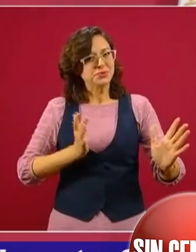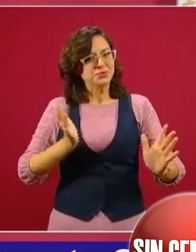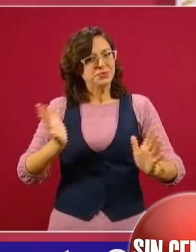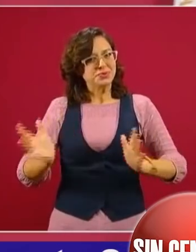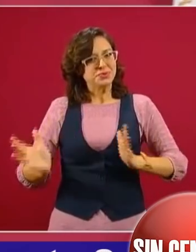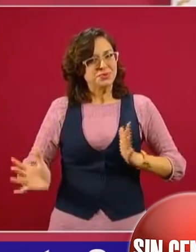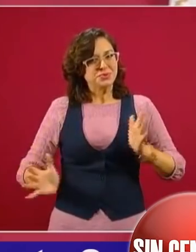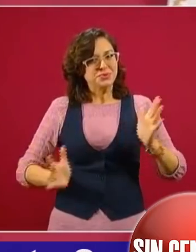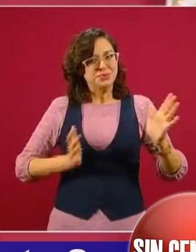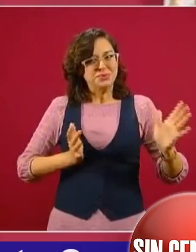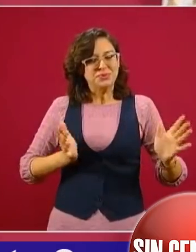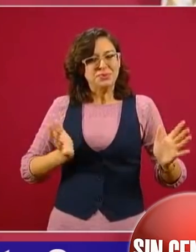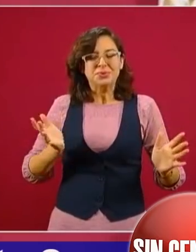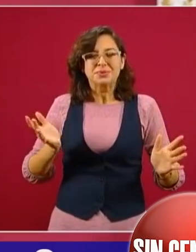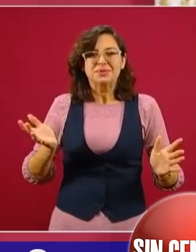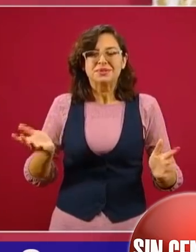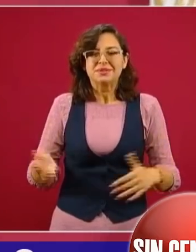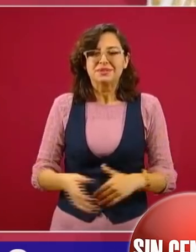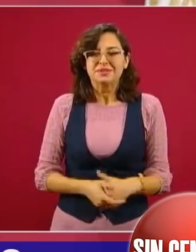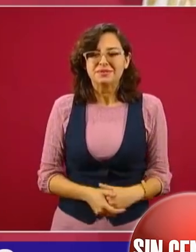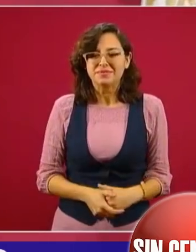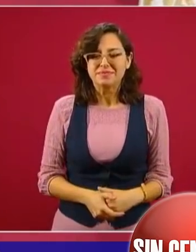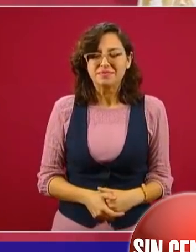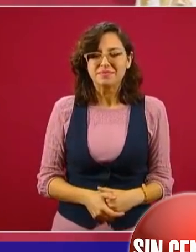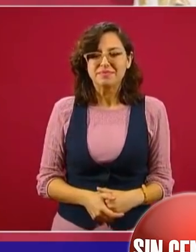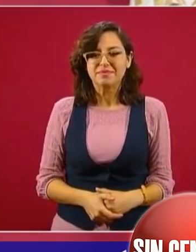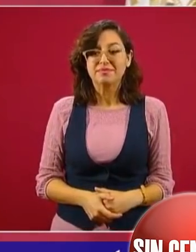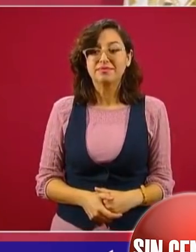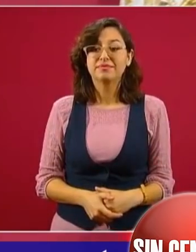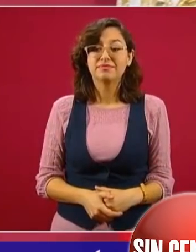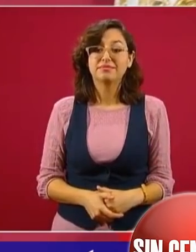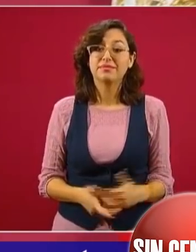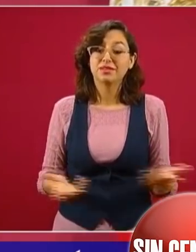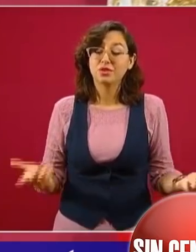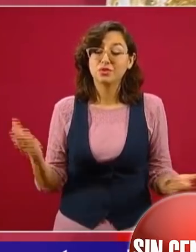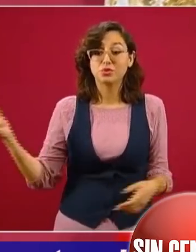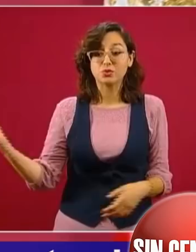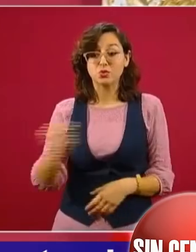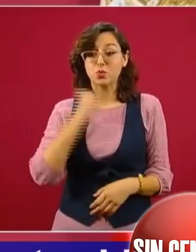despedir. Afortunadamente, eso se detuvo